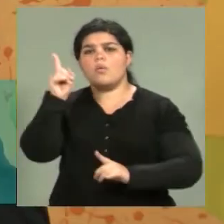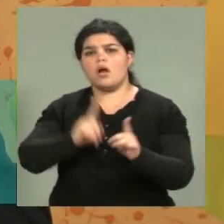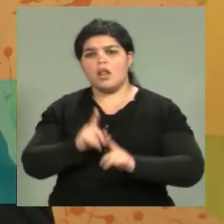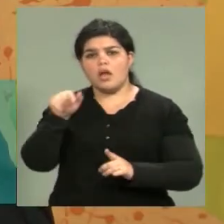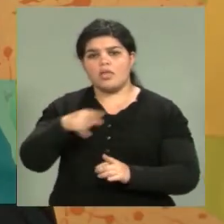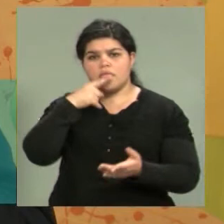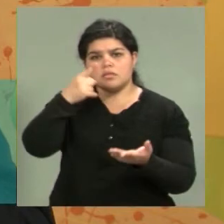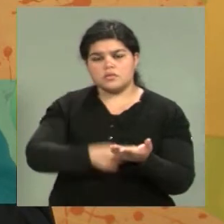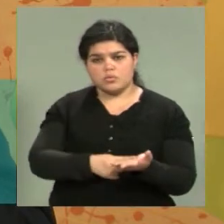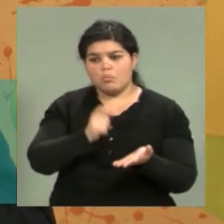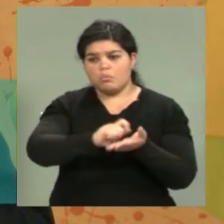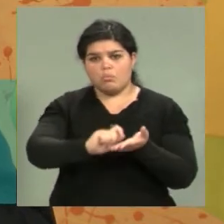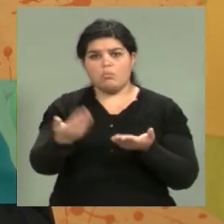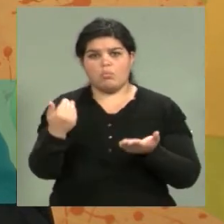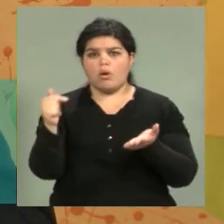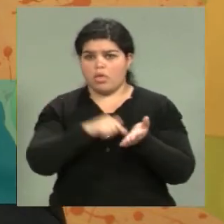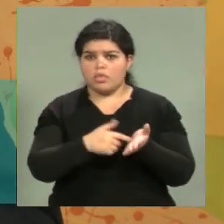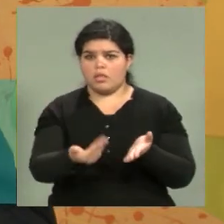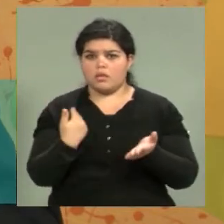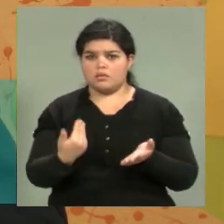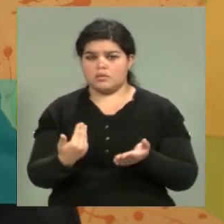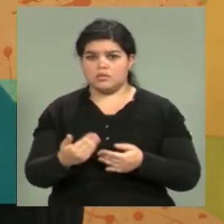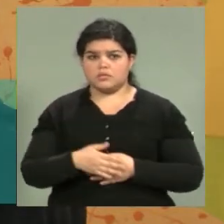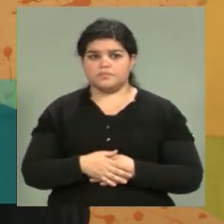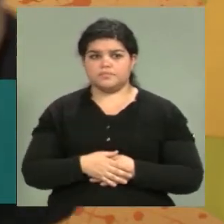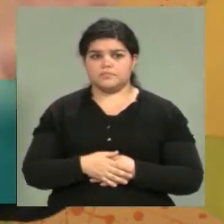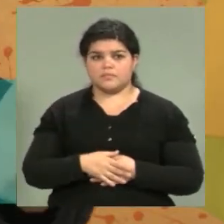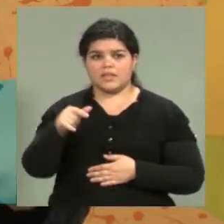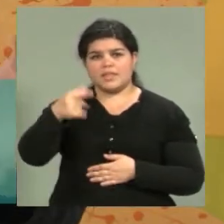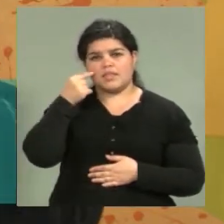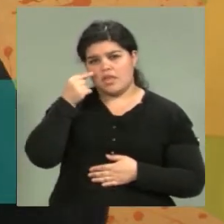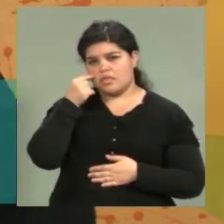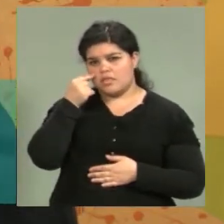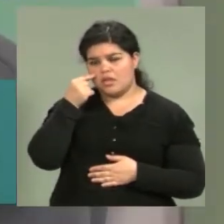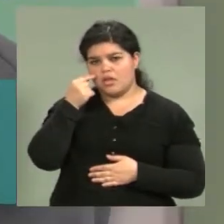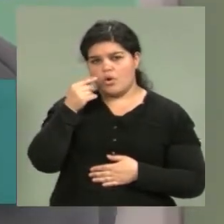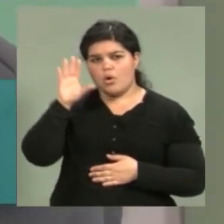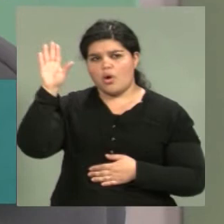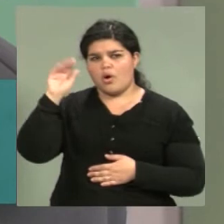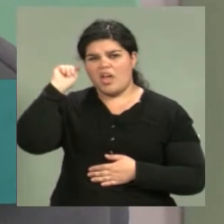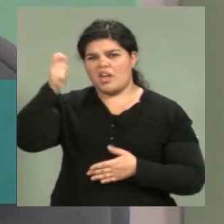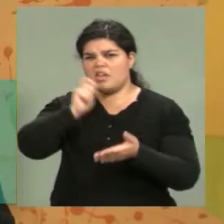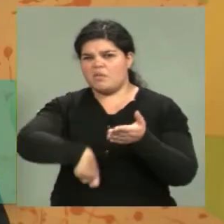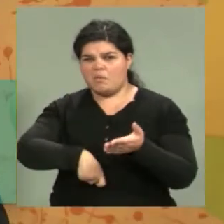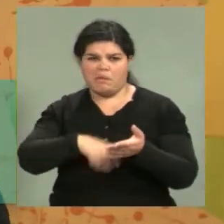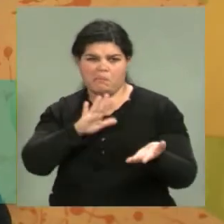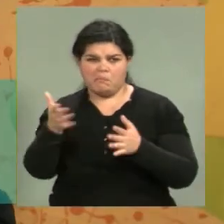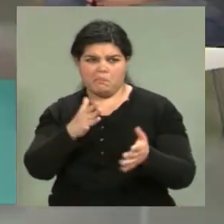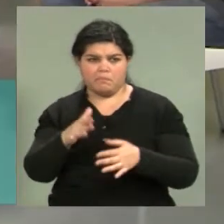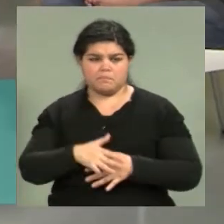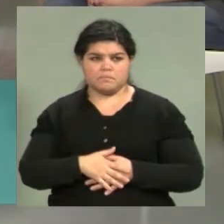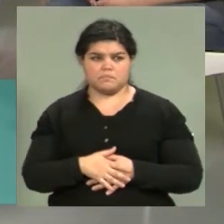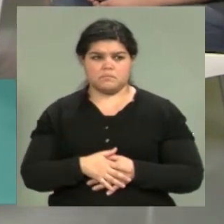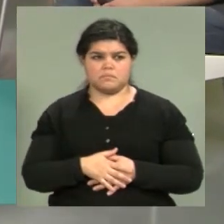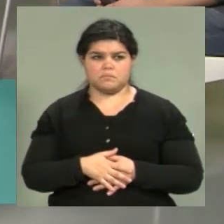decisiones, se delega tal o cual cosa. Y juntado con 2 testigos, creo que es con un escribano o un juez de paz, creo que es así la... Sí, yo